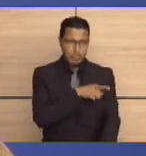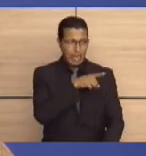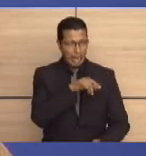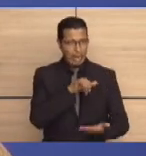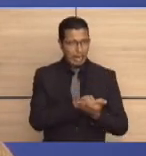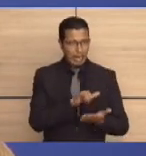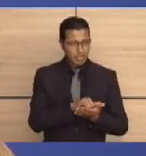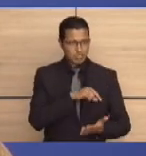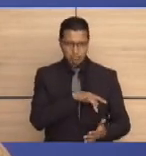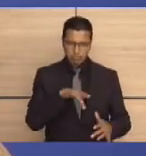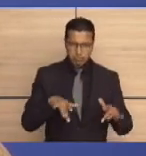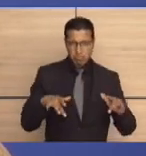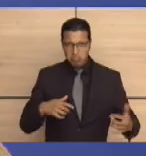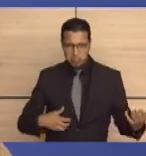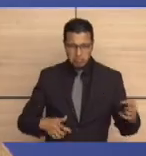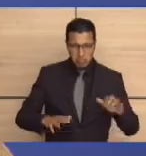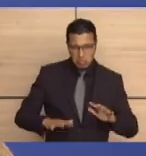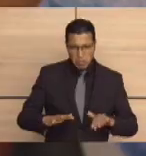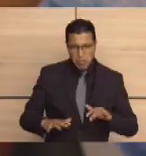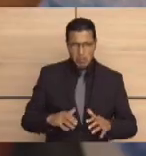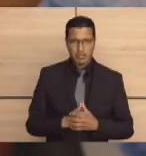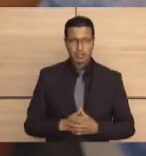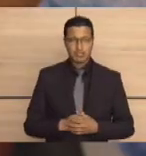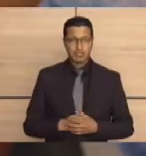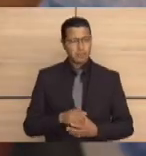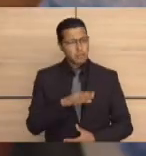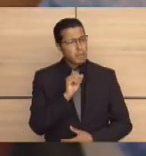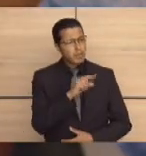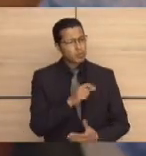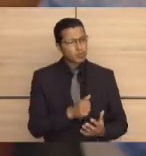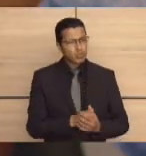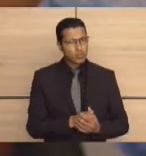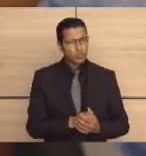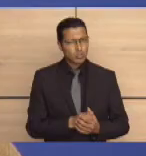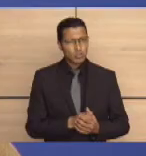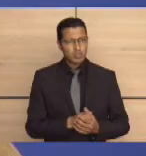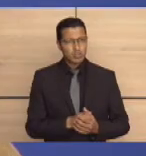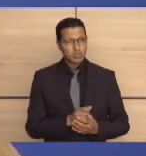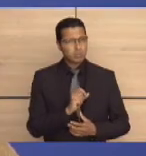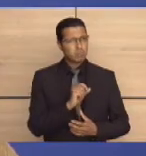en cada actuación. En cada toque. Venga, y cuénteme, ¿era invierno o verano?